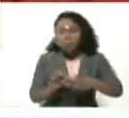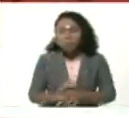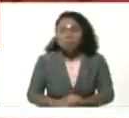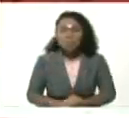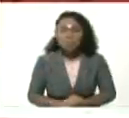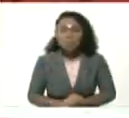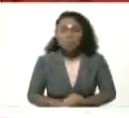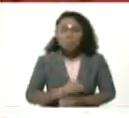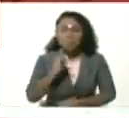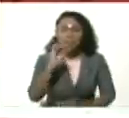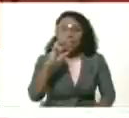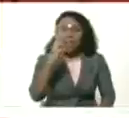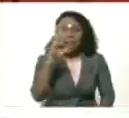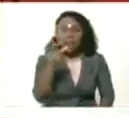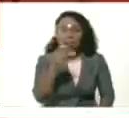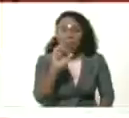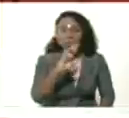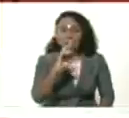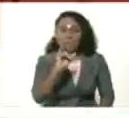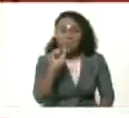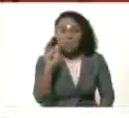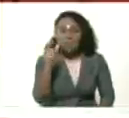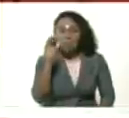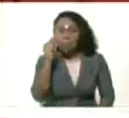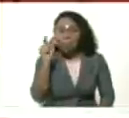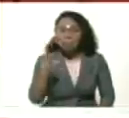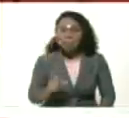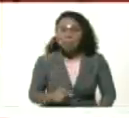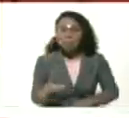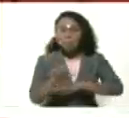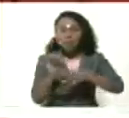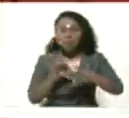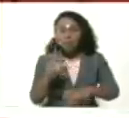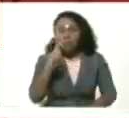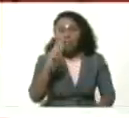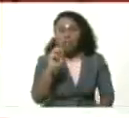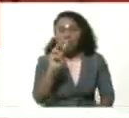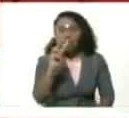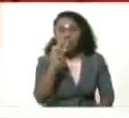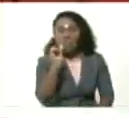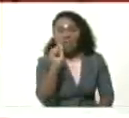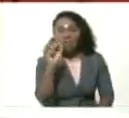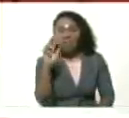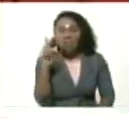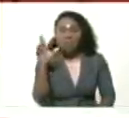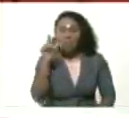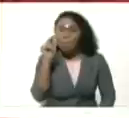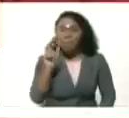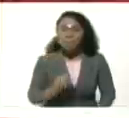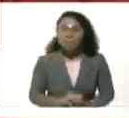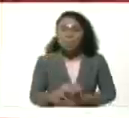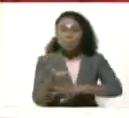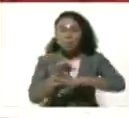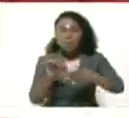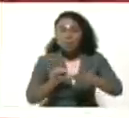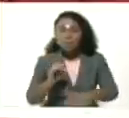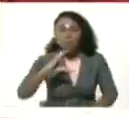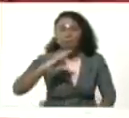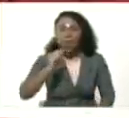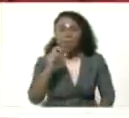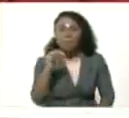Iragorri, Ruyervi Suárez. Municipio Tobar, Darwin Cáceres. Municipio Camatagua,